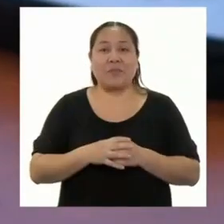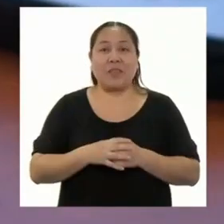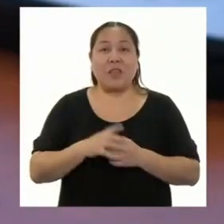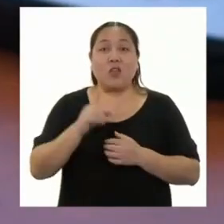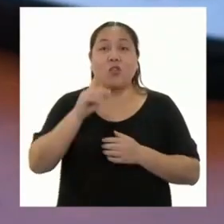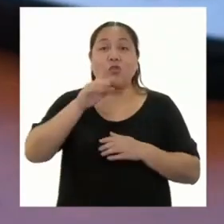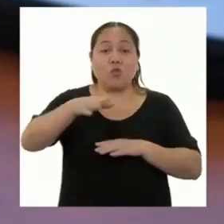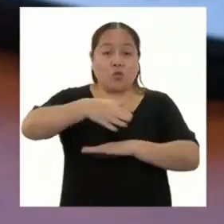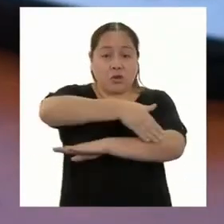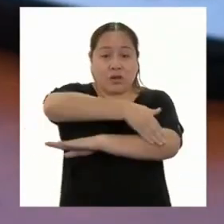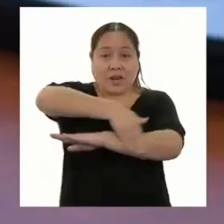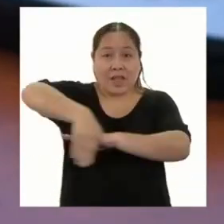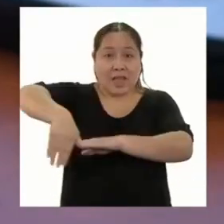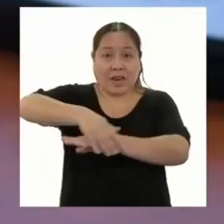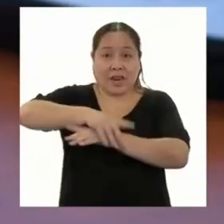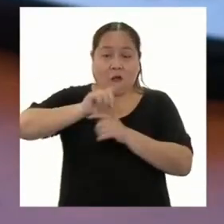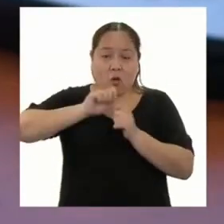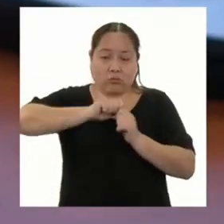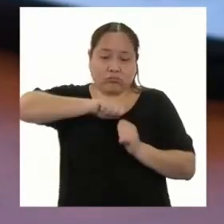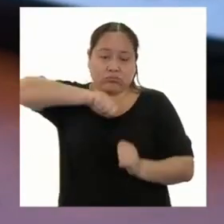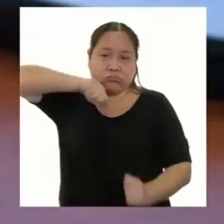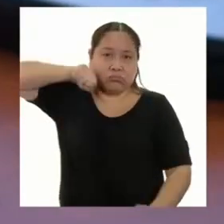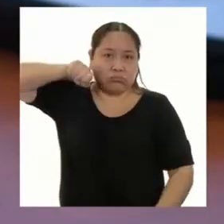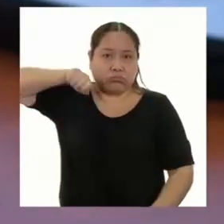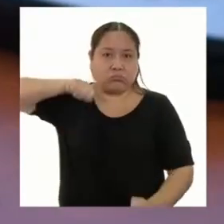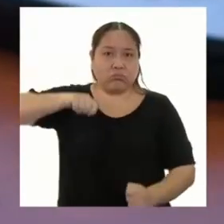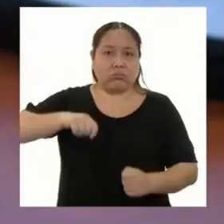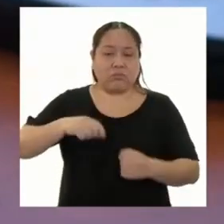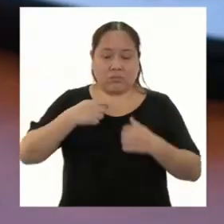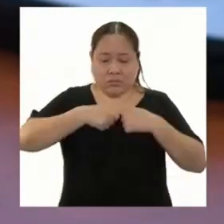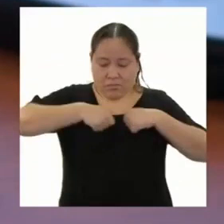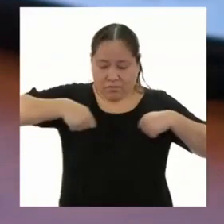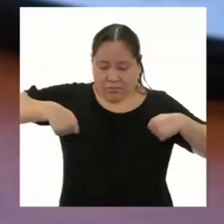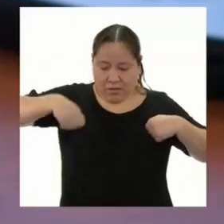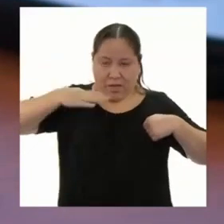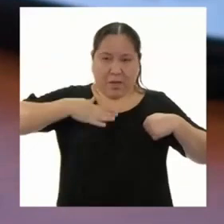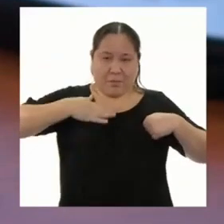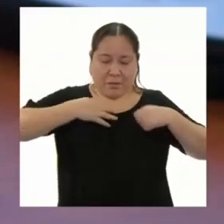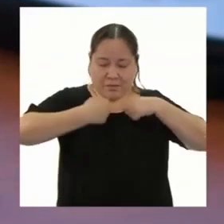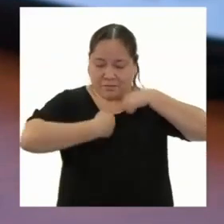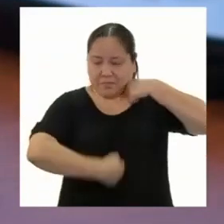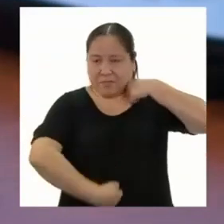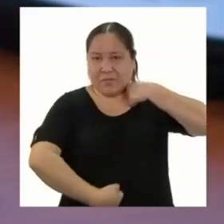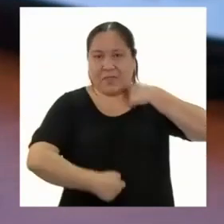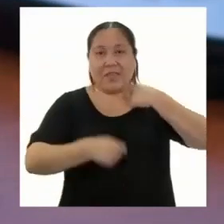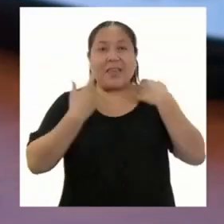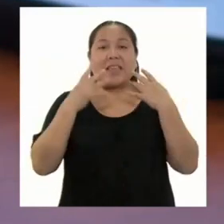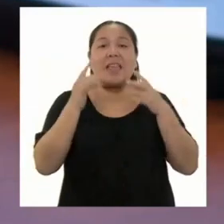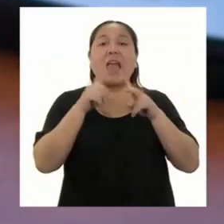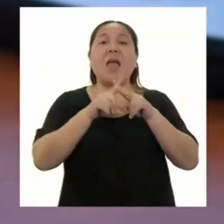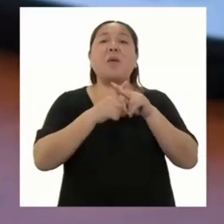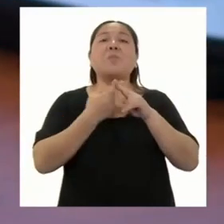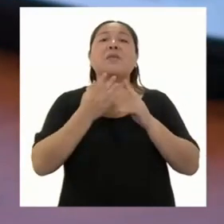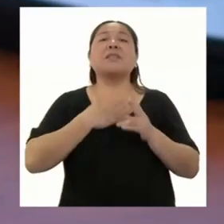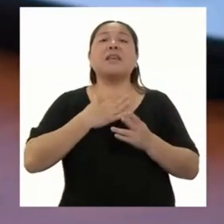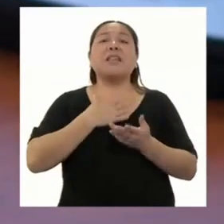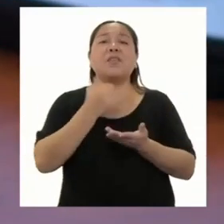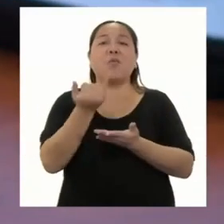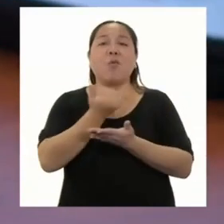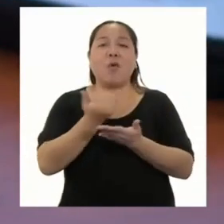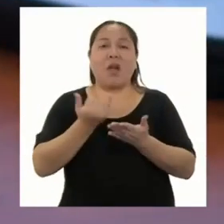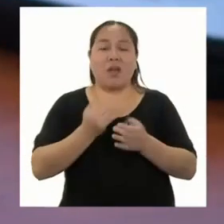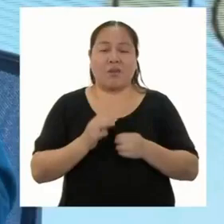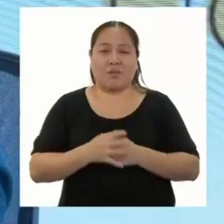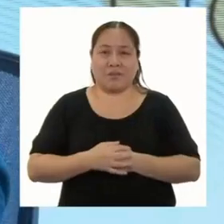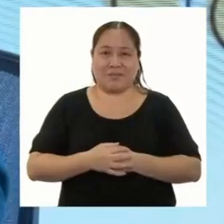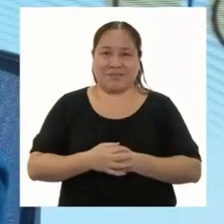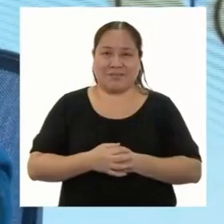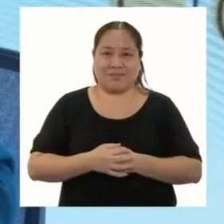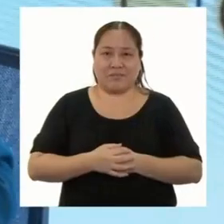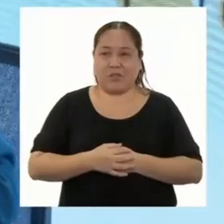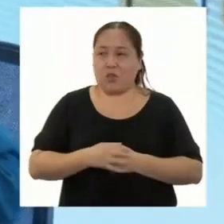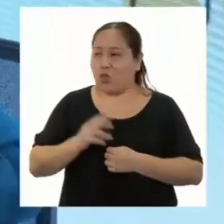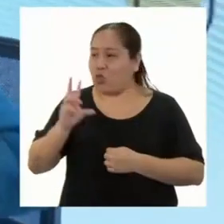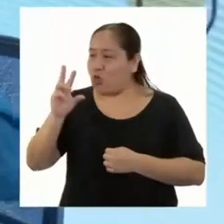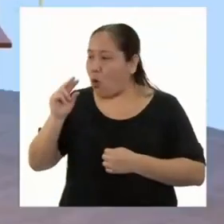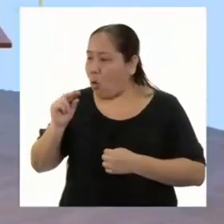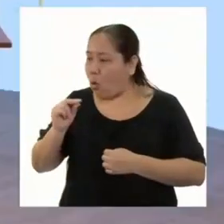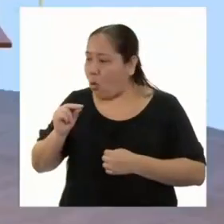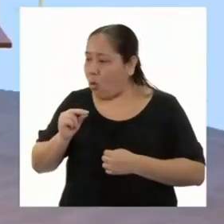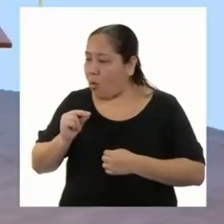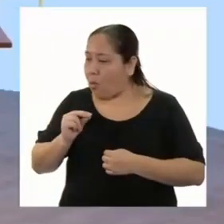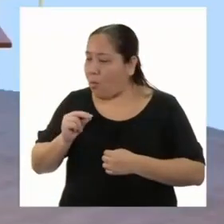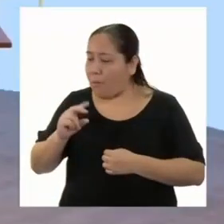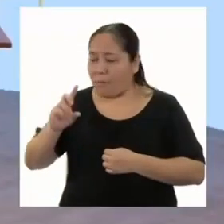tu regla o cinta métrica, tómame mis medidas y empieza a dibujarme. ¡Oh, oh, oh!